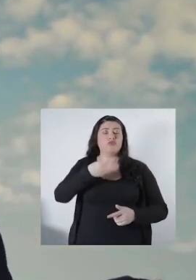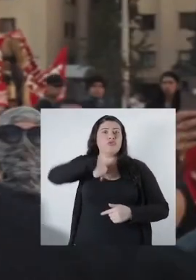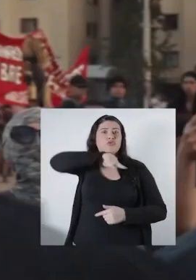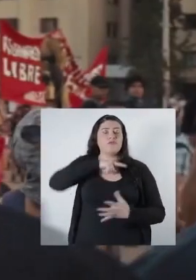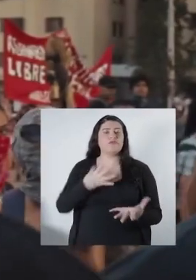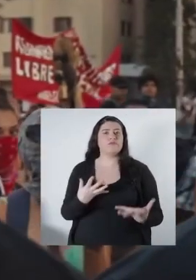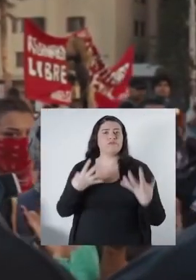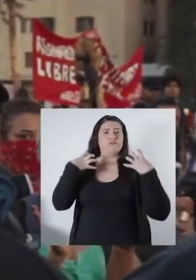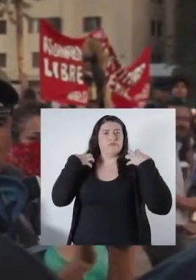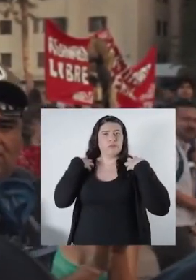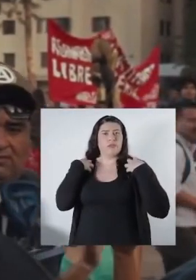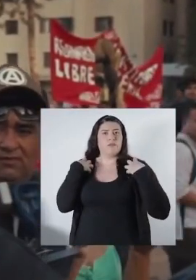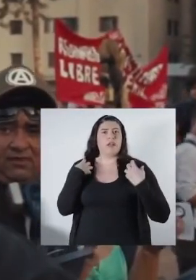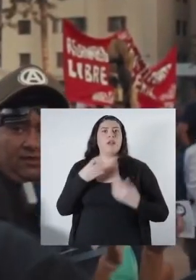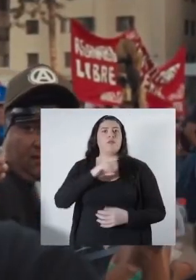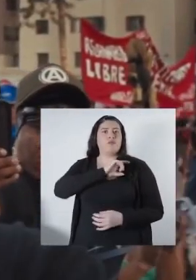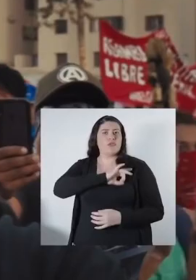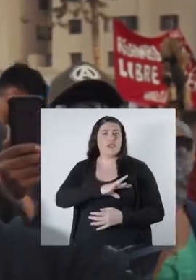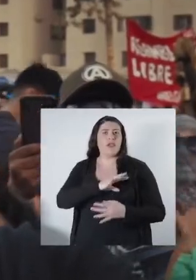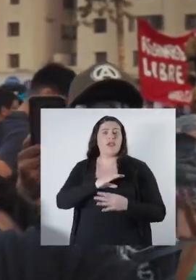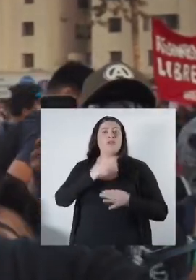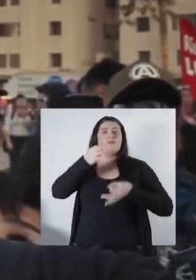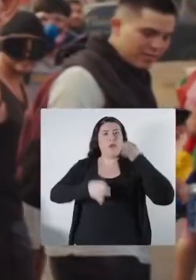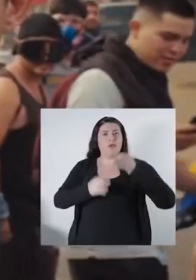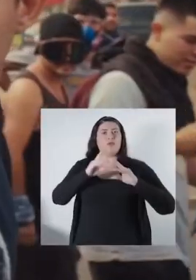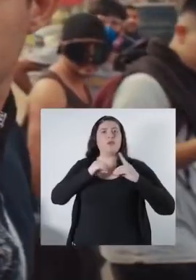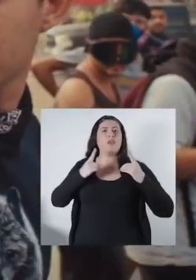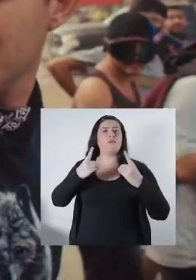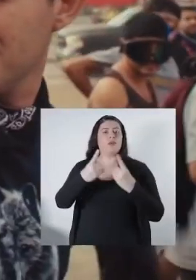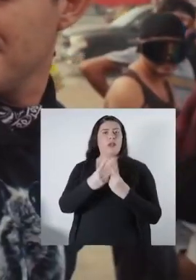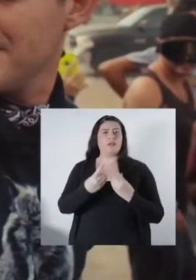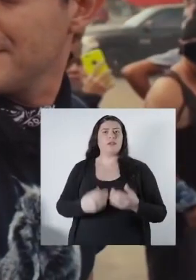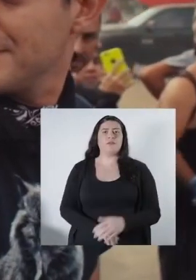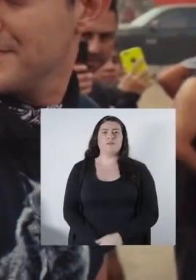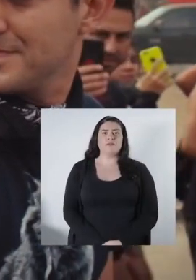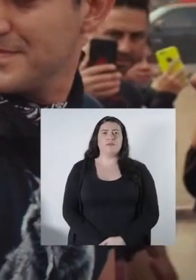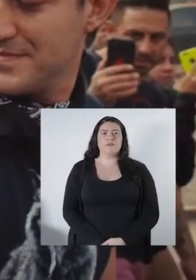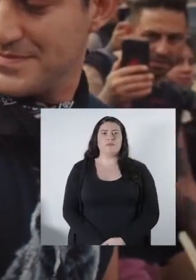Y hoy está en nuestras manos construir un Chile más justo y democrático.